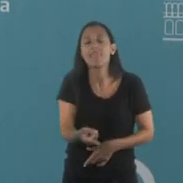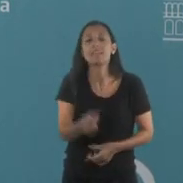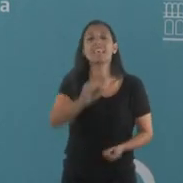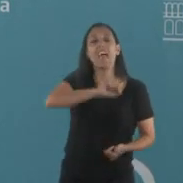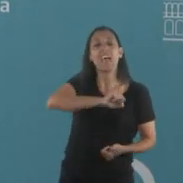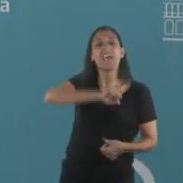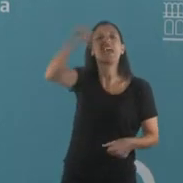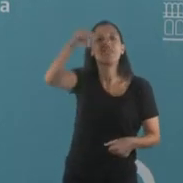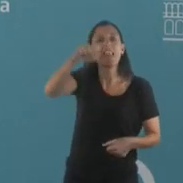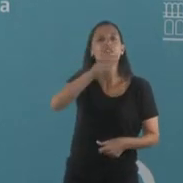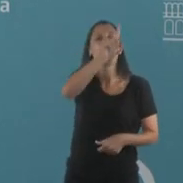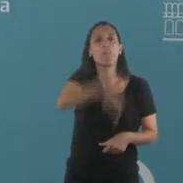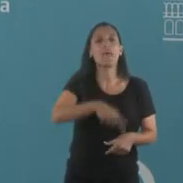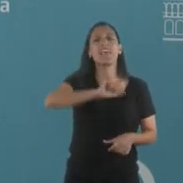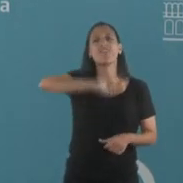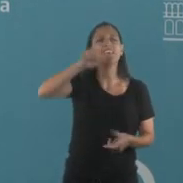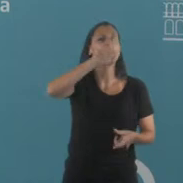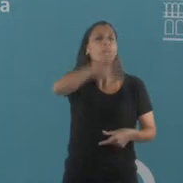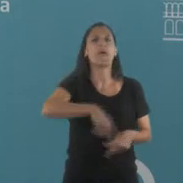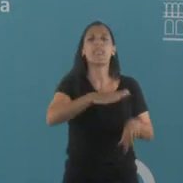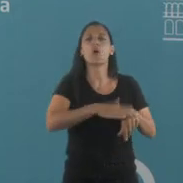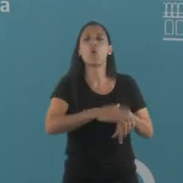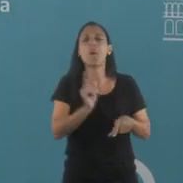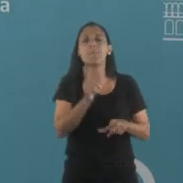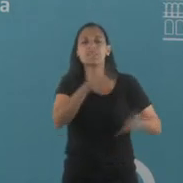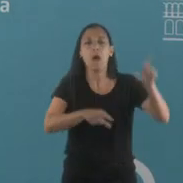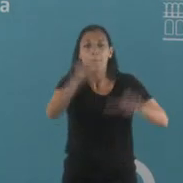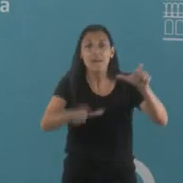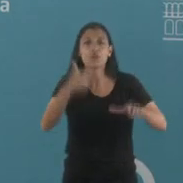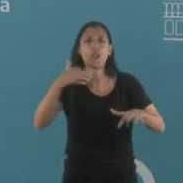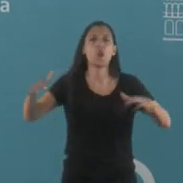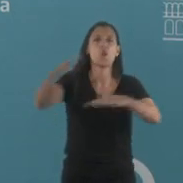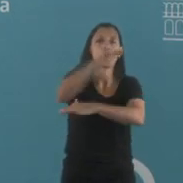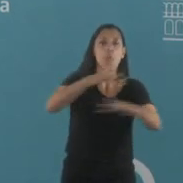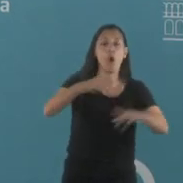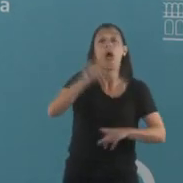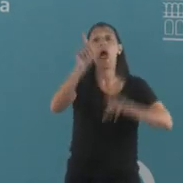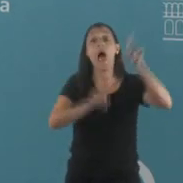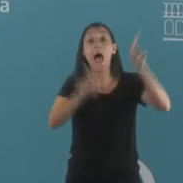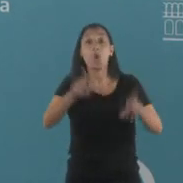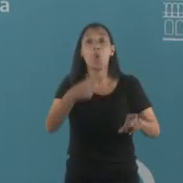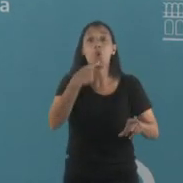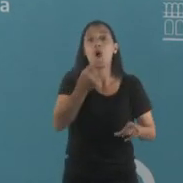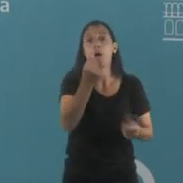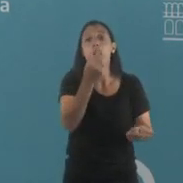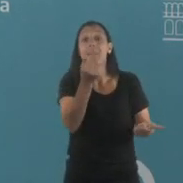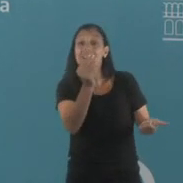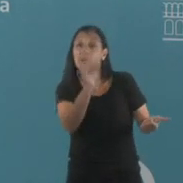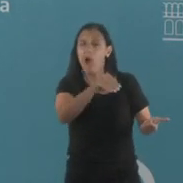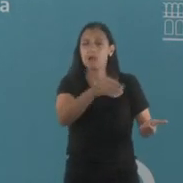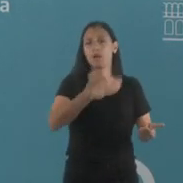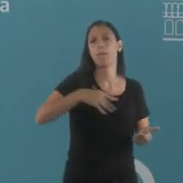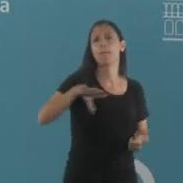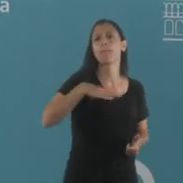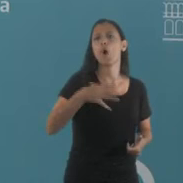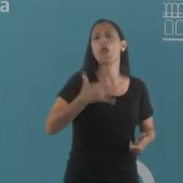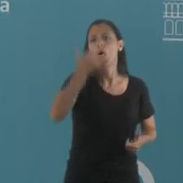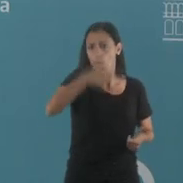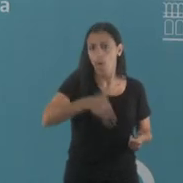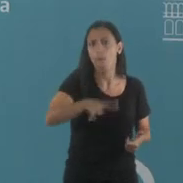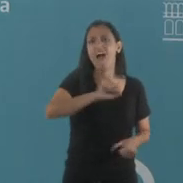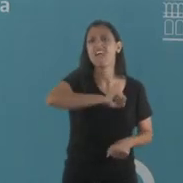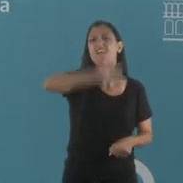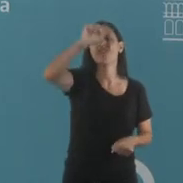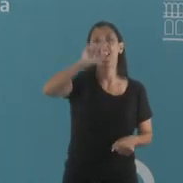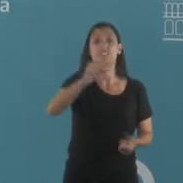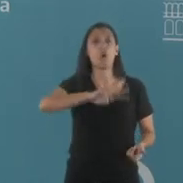inflación autoconstruida. Es la inflación que algunos formadores de precios hacen por las dudas que vaya a haber más